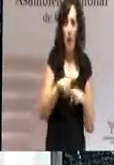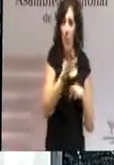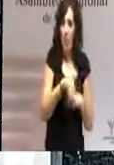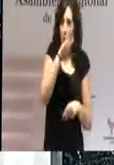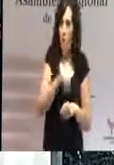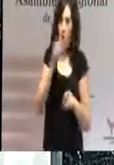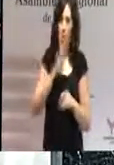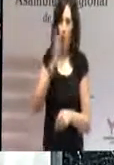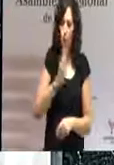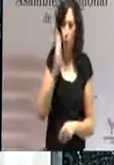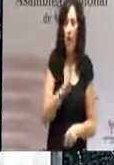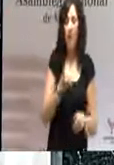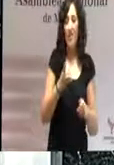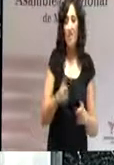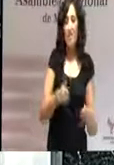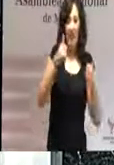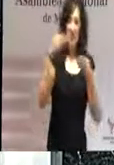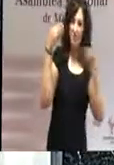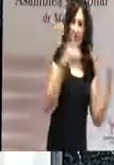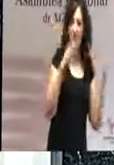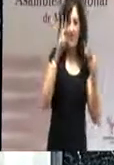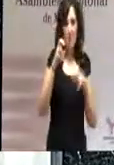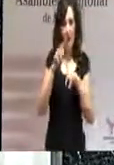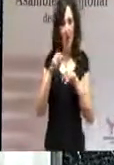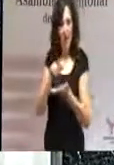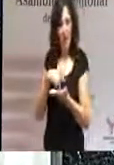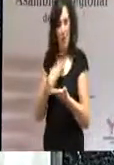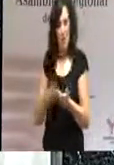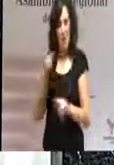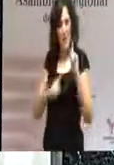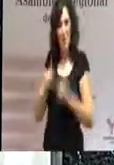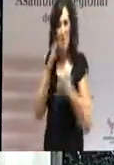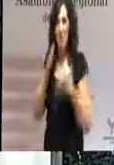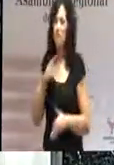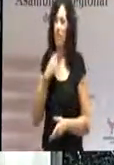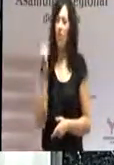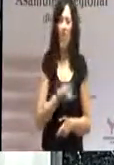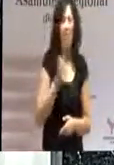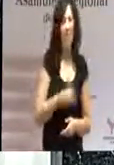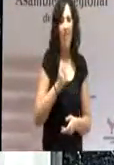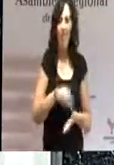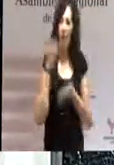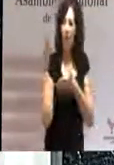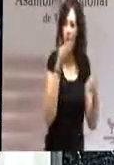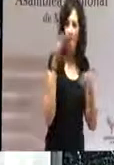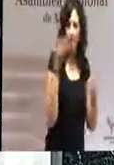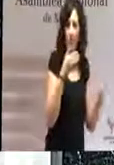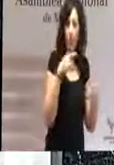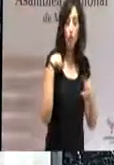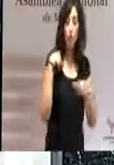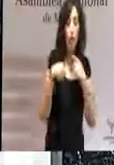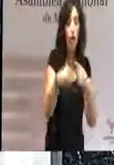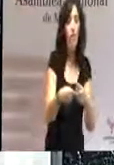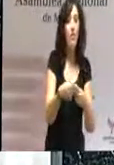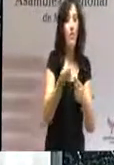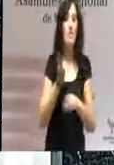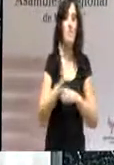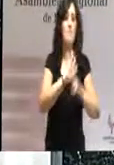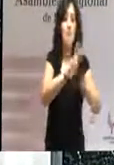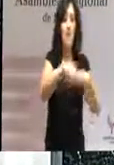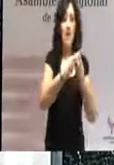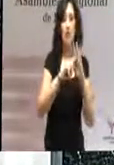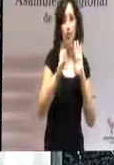así sucesivamente. Cada día hacen ustedes una enmienda a la totalidad de un proyecto frustrado, el